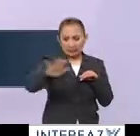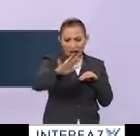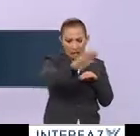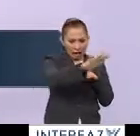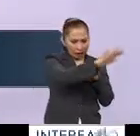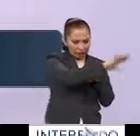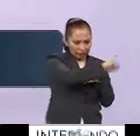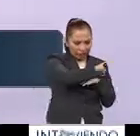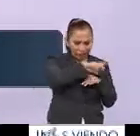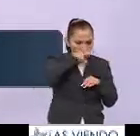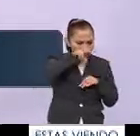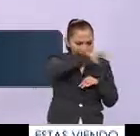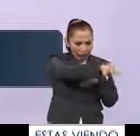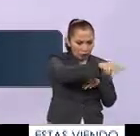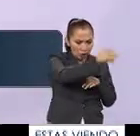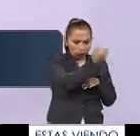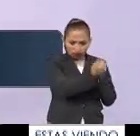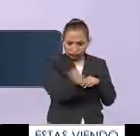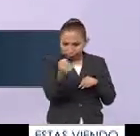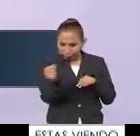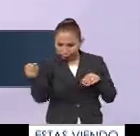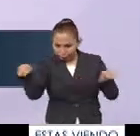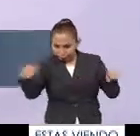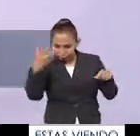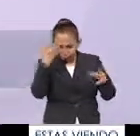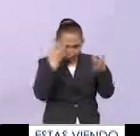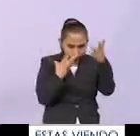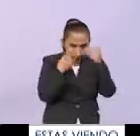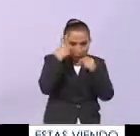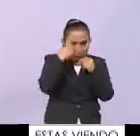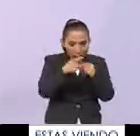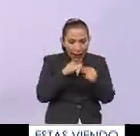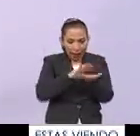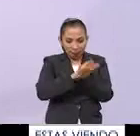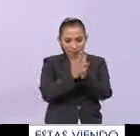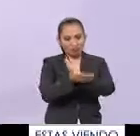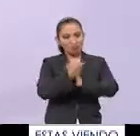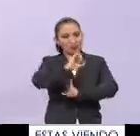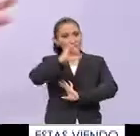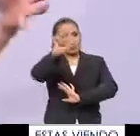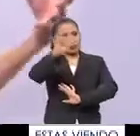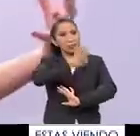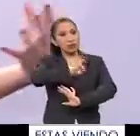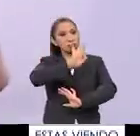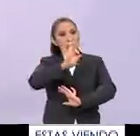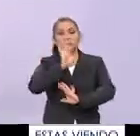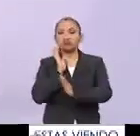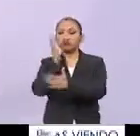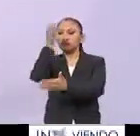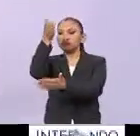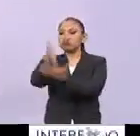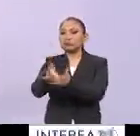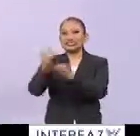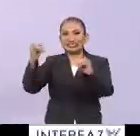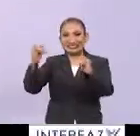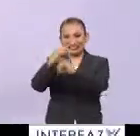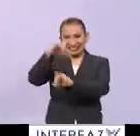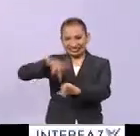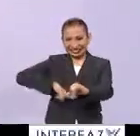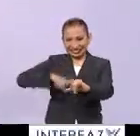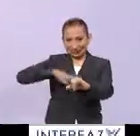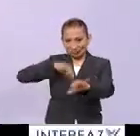que se tienen que considerar o todas las competencias que se tienen que desarrollar para formar a estos profesionales que después puedan integrarse a las distintas